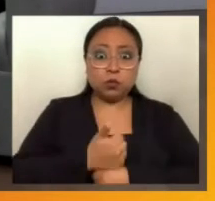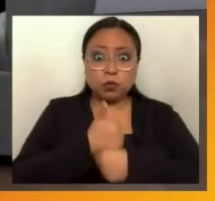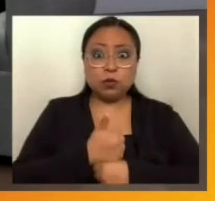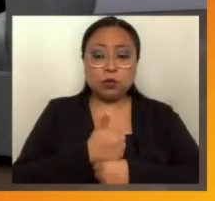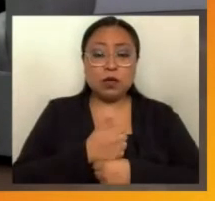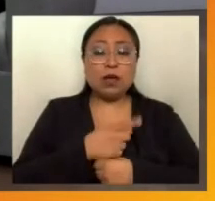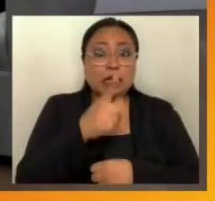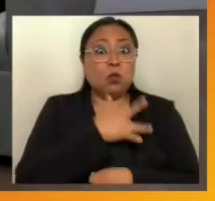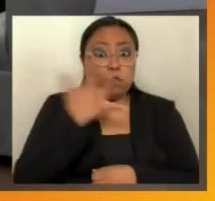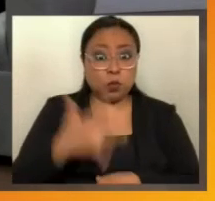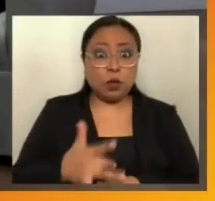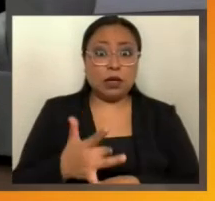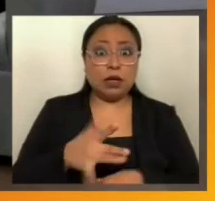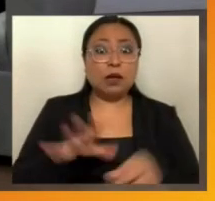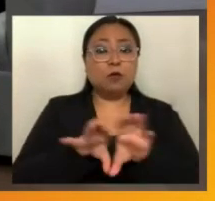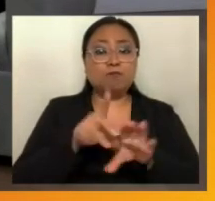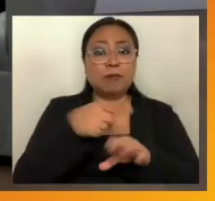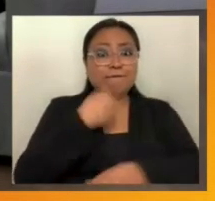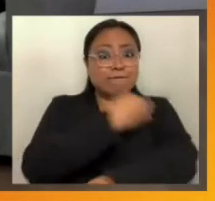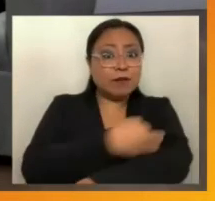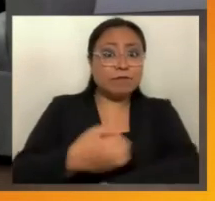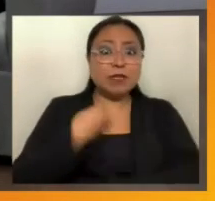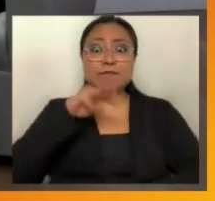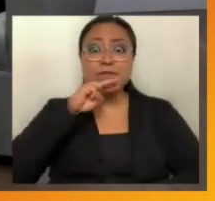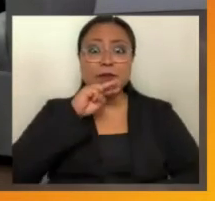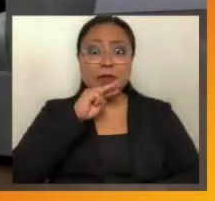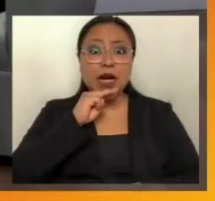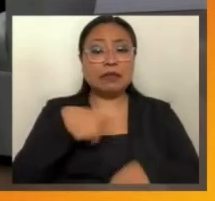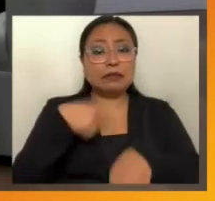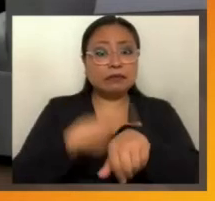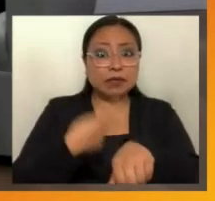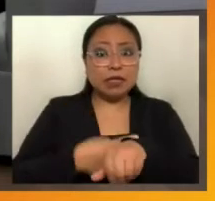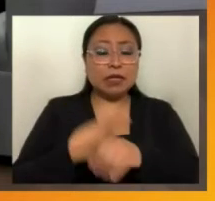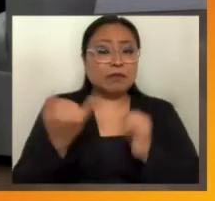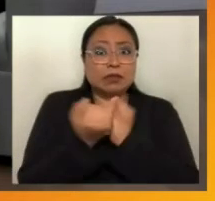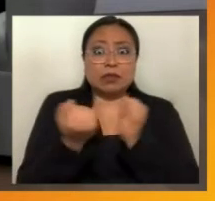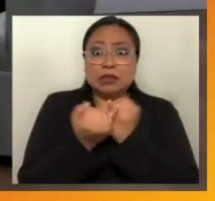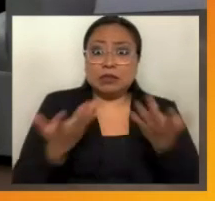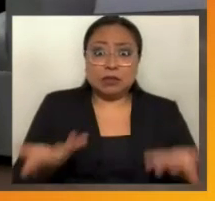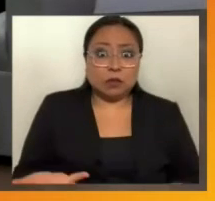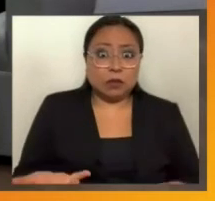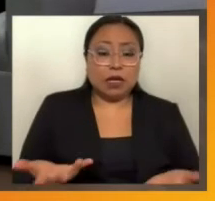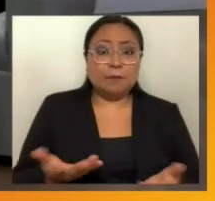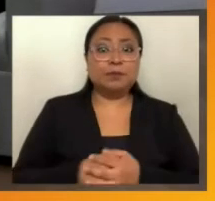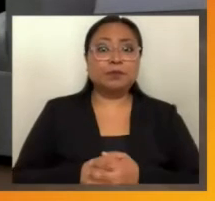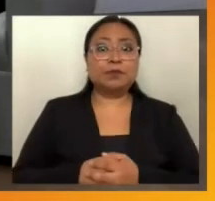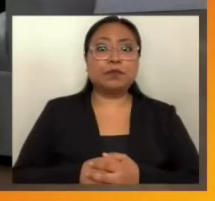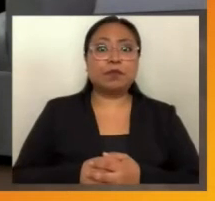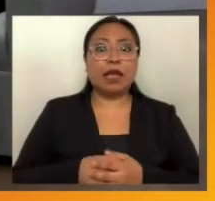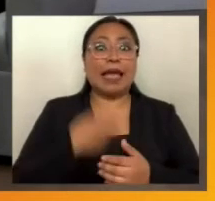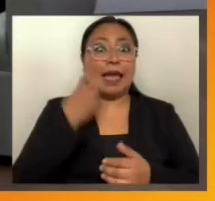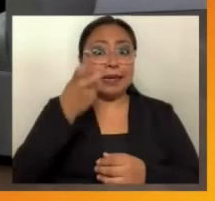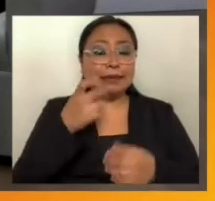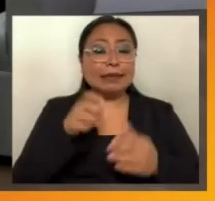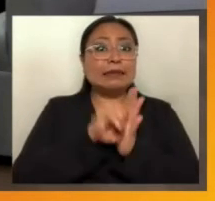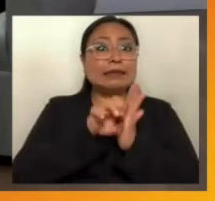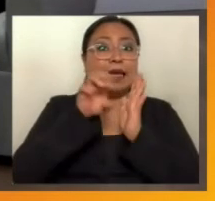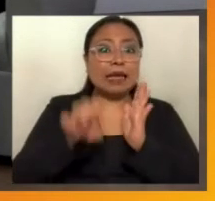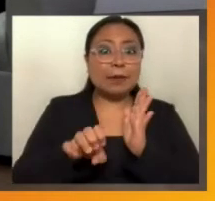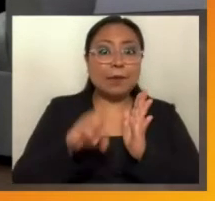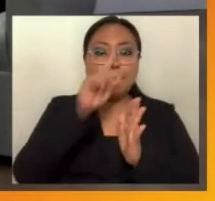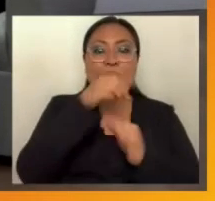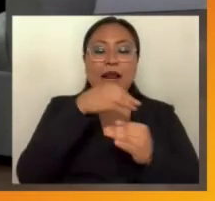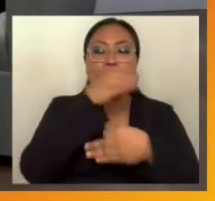le duele, ¿no? Lo que pasa con sus seres queridos. Claro. Y que también lo que hace finalmente es un ejemplo para las demás